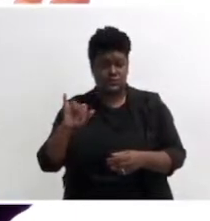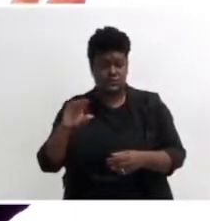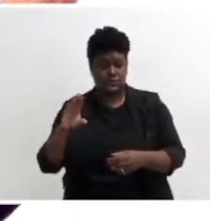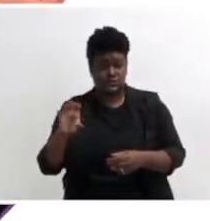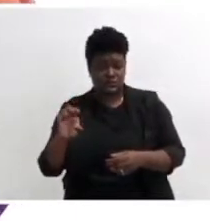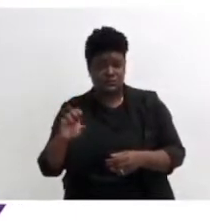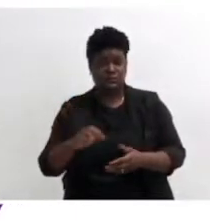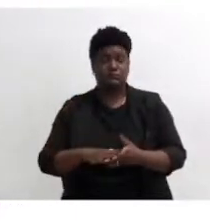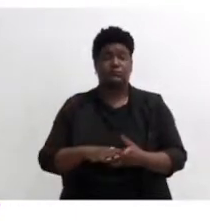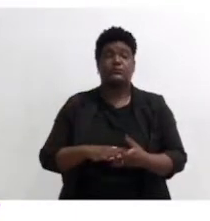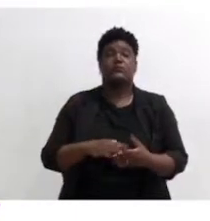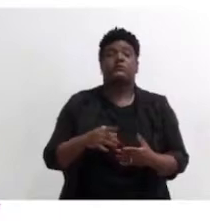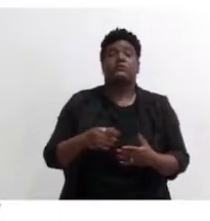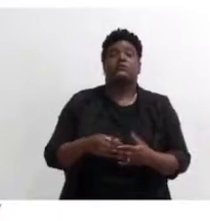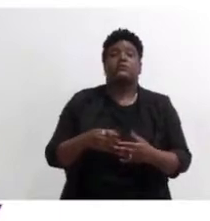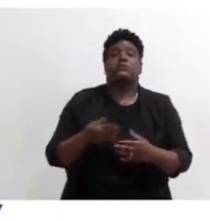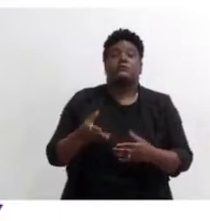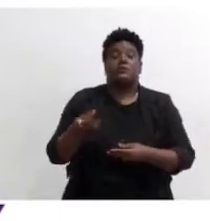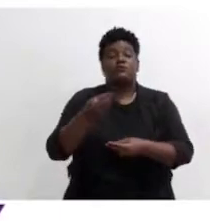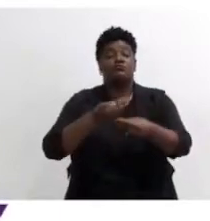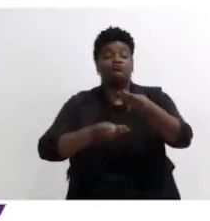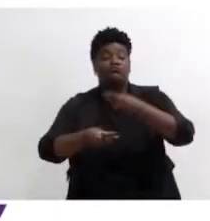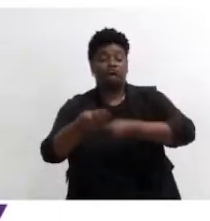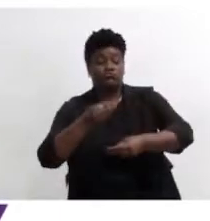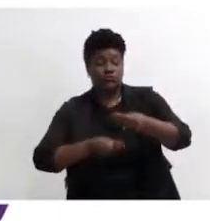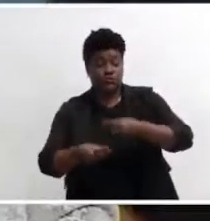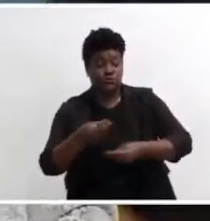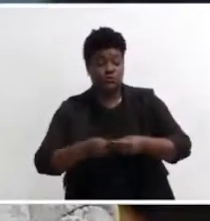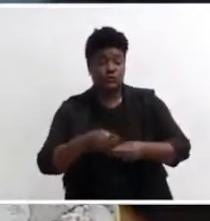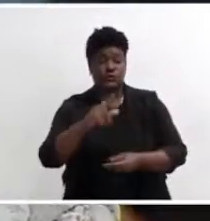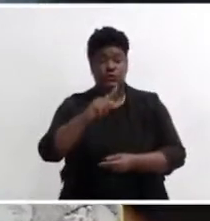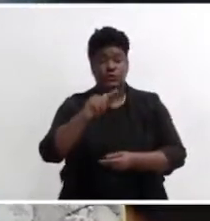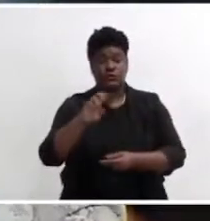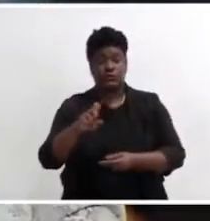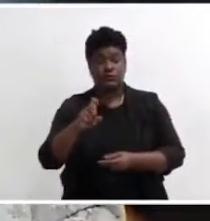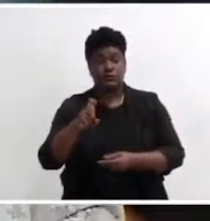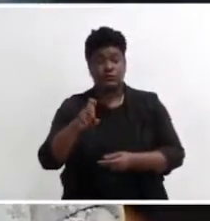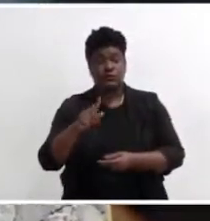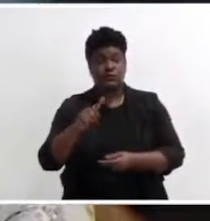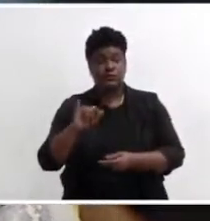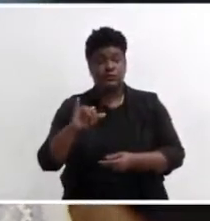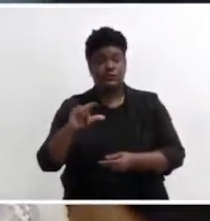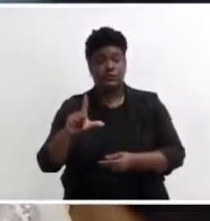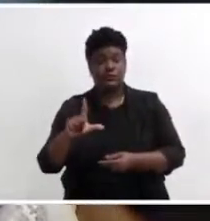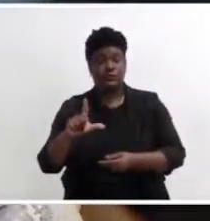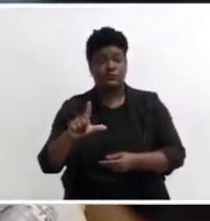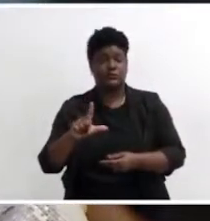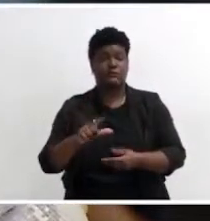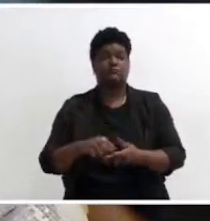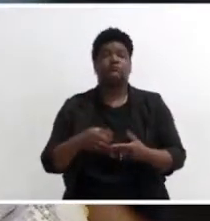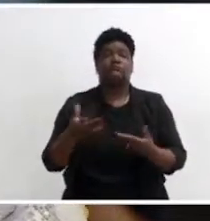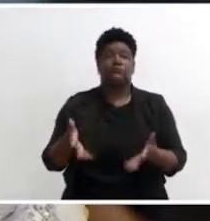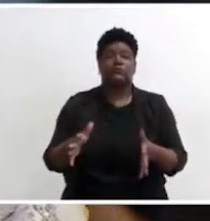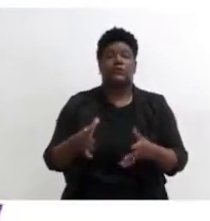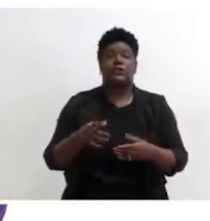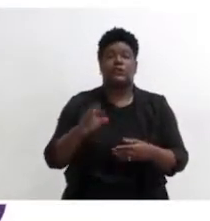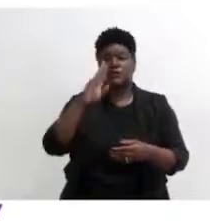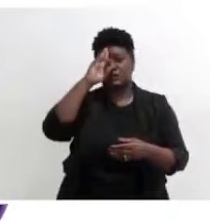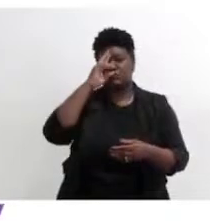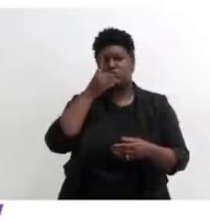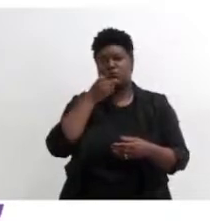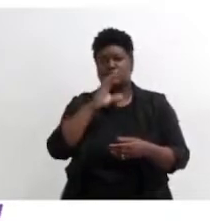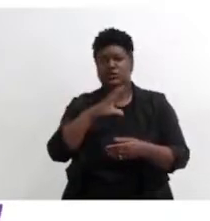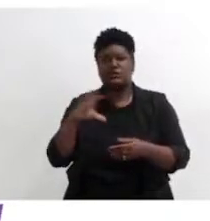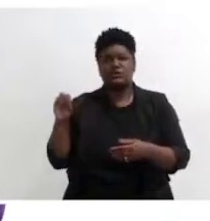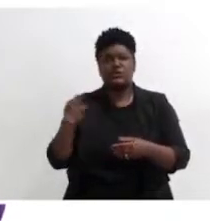textil y que ya está también en la más alta tecnología, y donde ya hay empresas en República Dominicana como Jabil